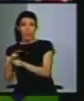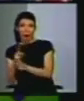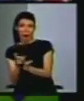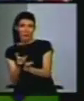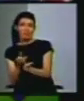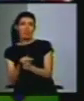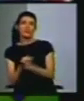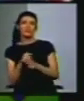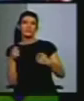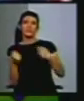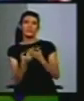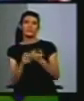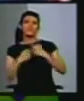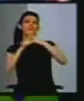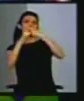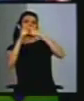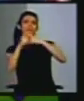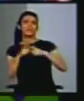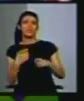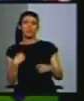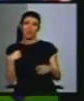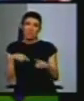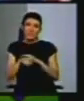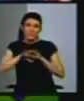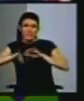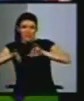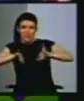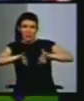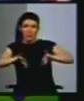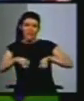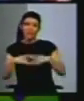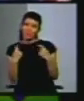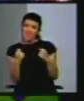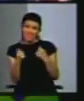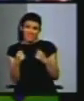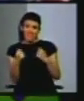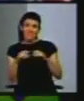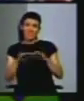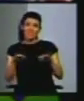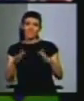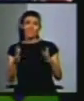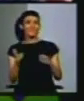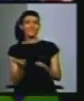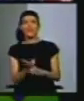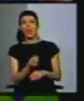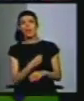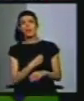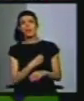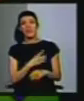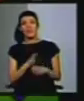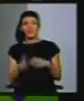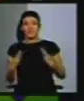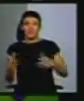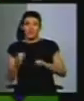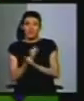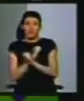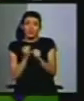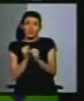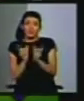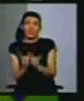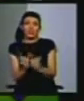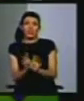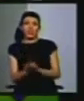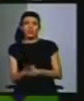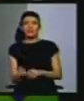guardias. Igual tuve que meterme a separar, intenté lo más posible, pero lamentablemente después se fue de las manos. Este